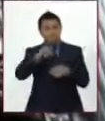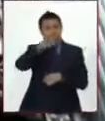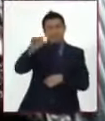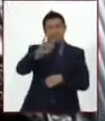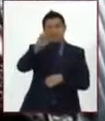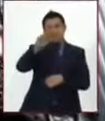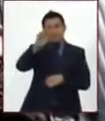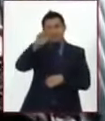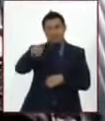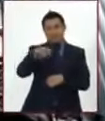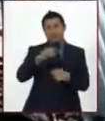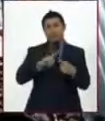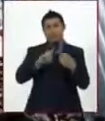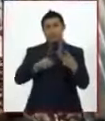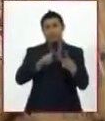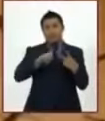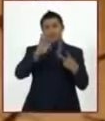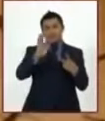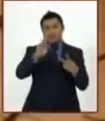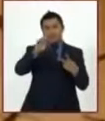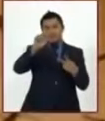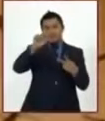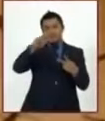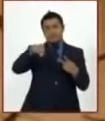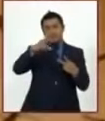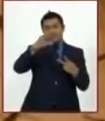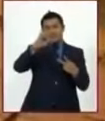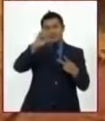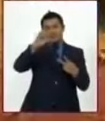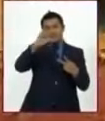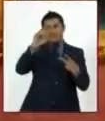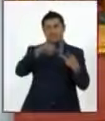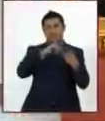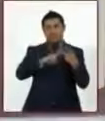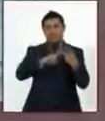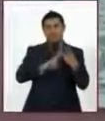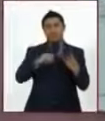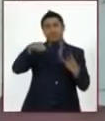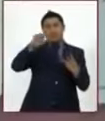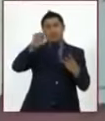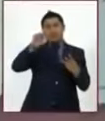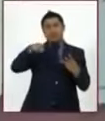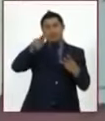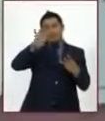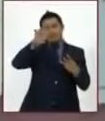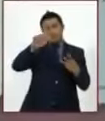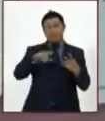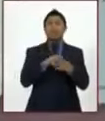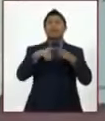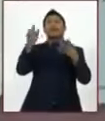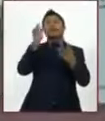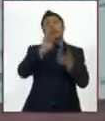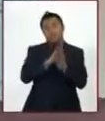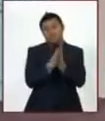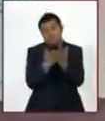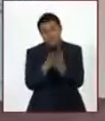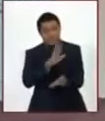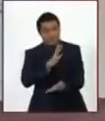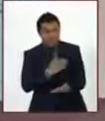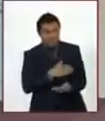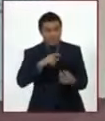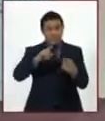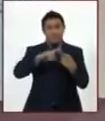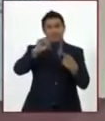Francisco López Capillas y Manuel de Sumaya. Y en la literatura, Sor Juana Inés de la Cruz, Carlos